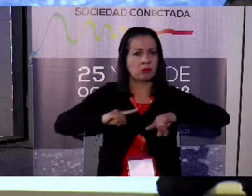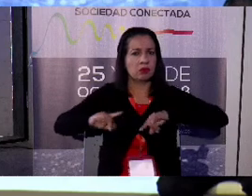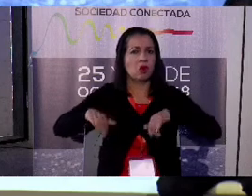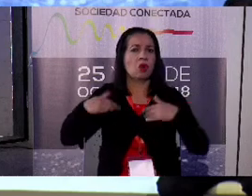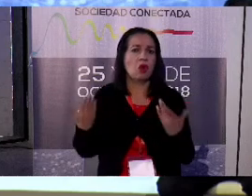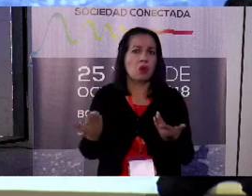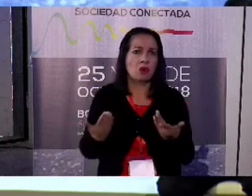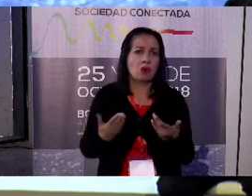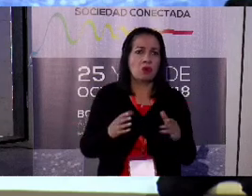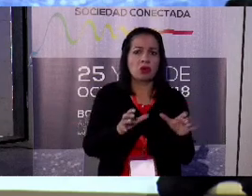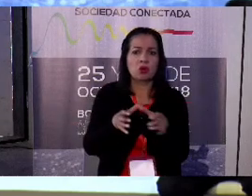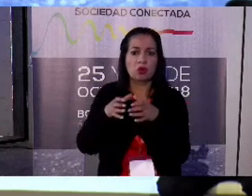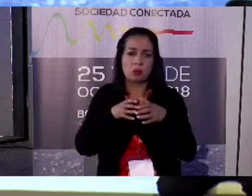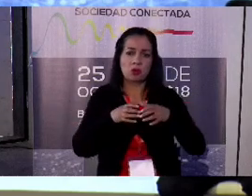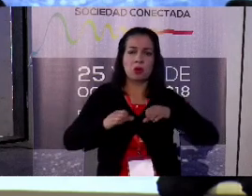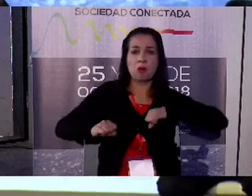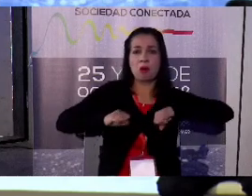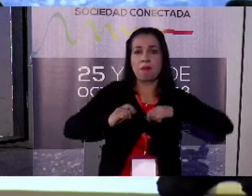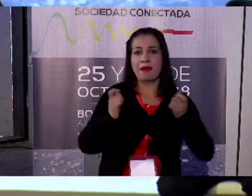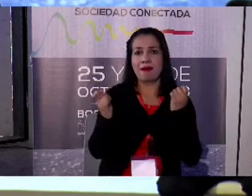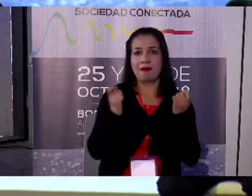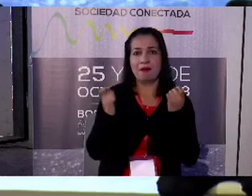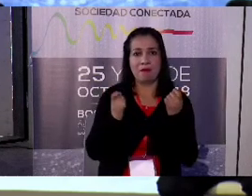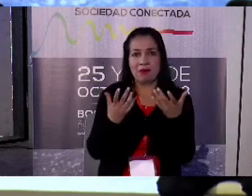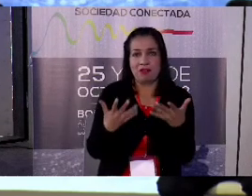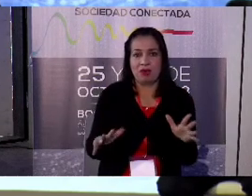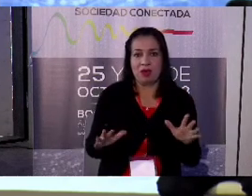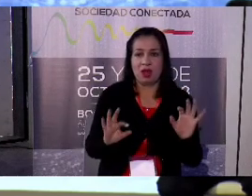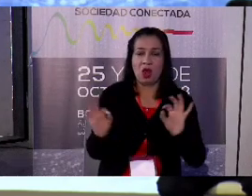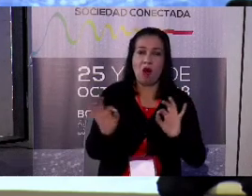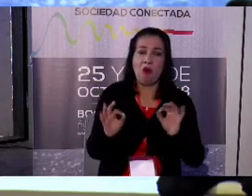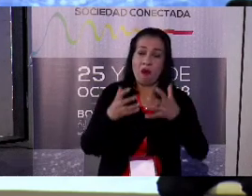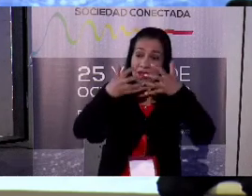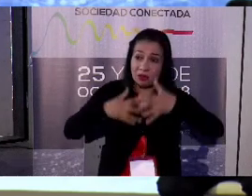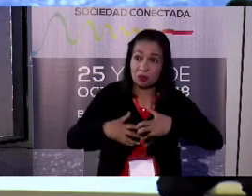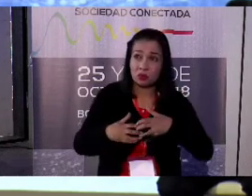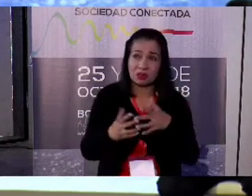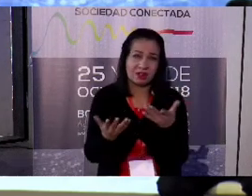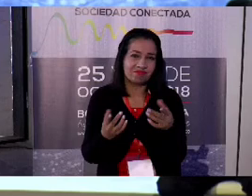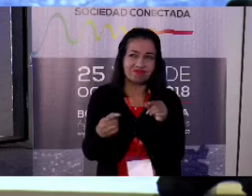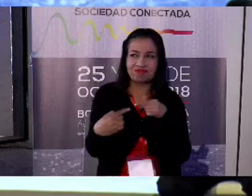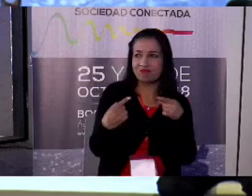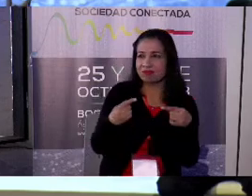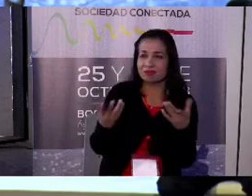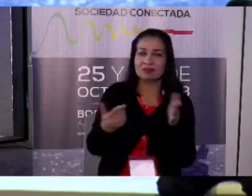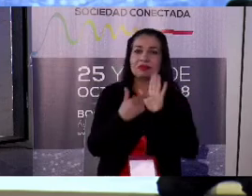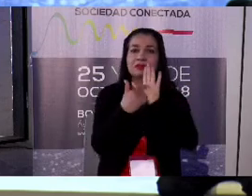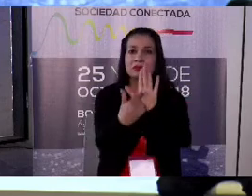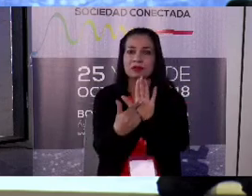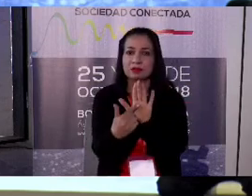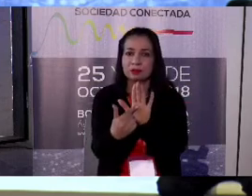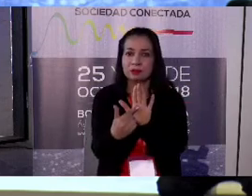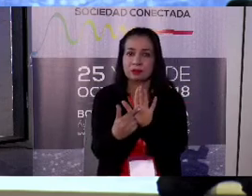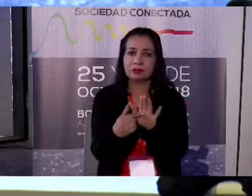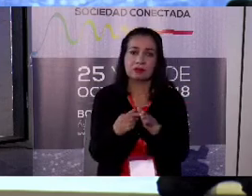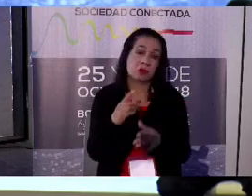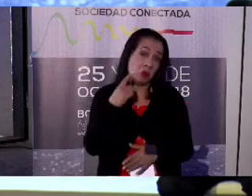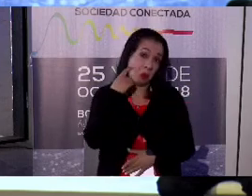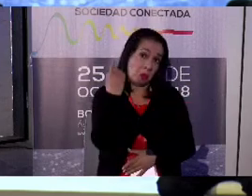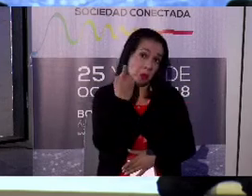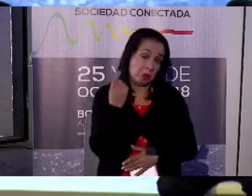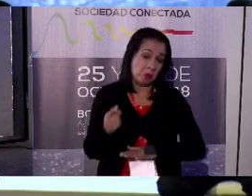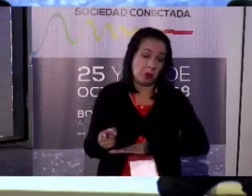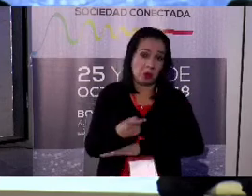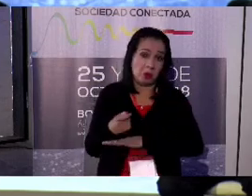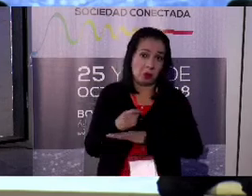demasiado impulso de la industria el que se esté mostrando eso así Busco Google digo como buen latino digo